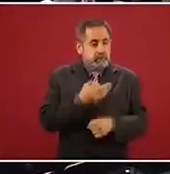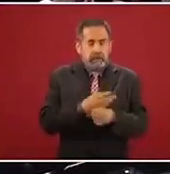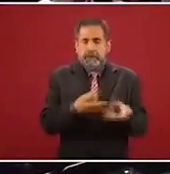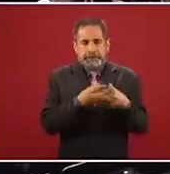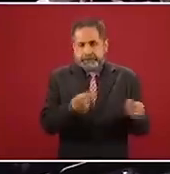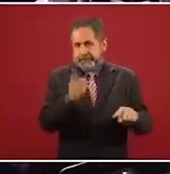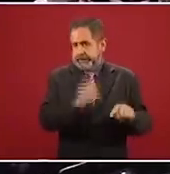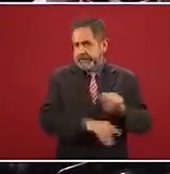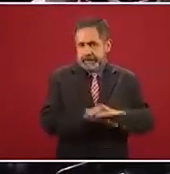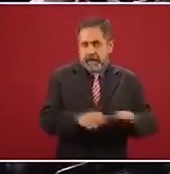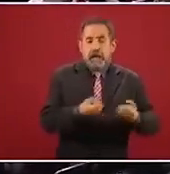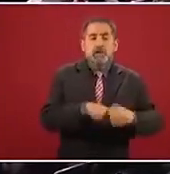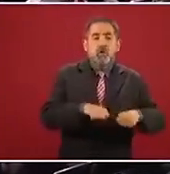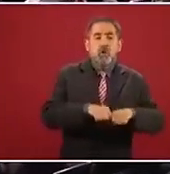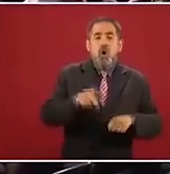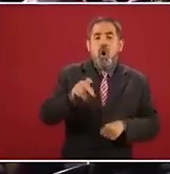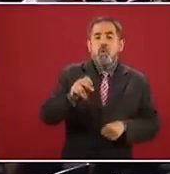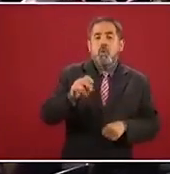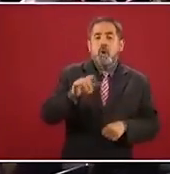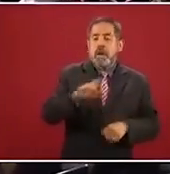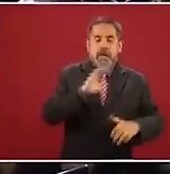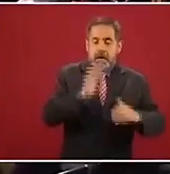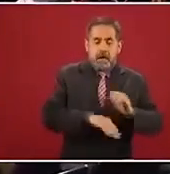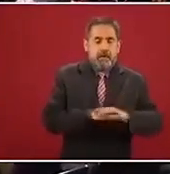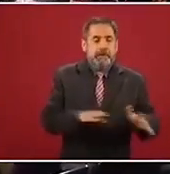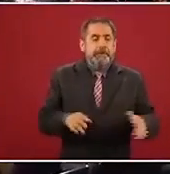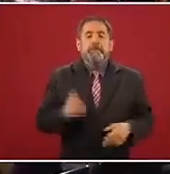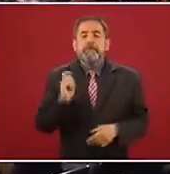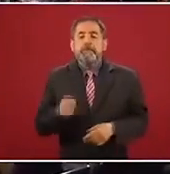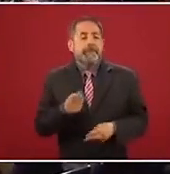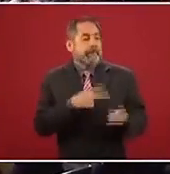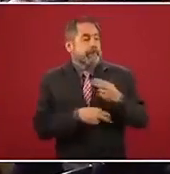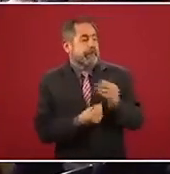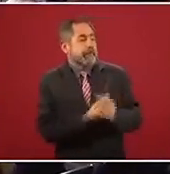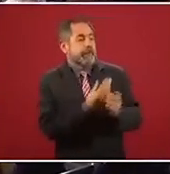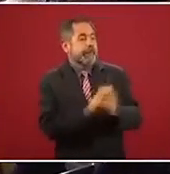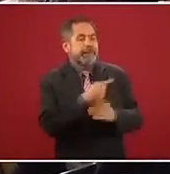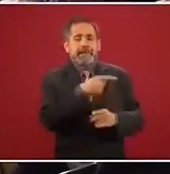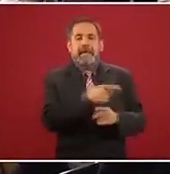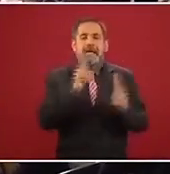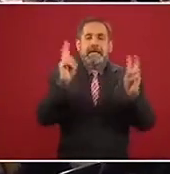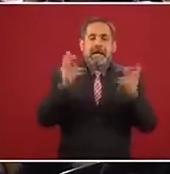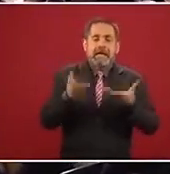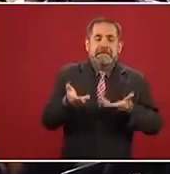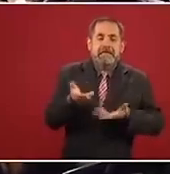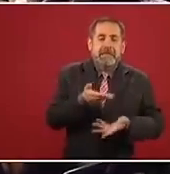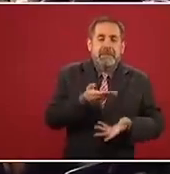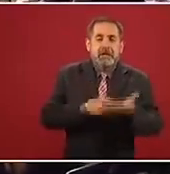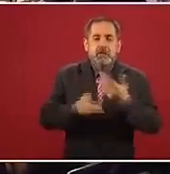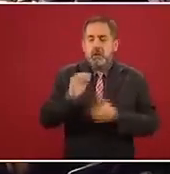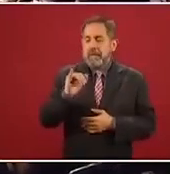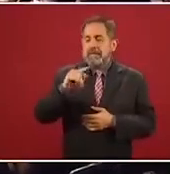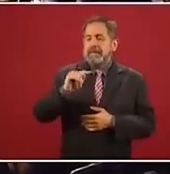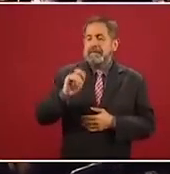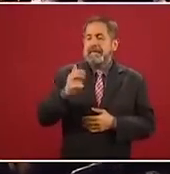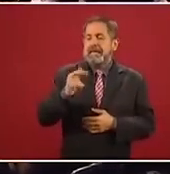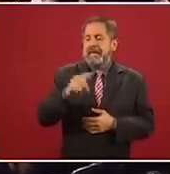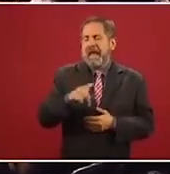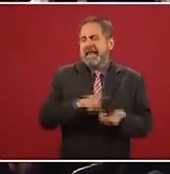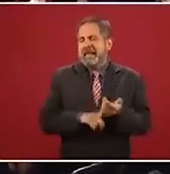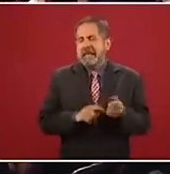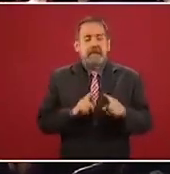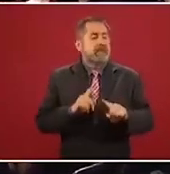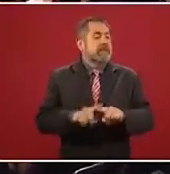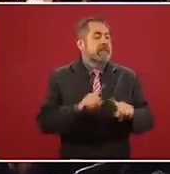el Seguro Popular? Lo que tenemos es que proliferaron una cosa que se le llama servicios integrales, que son